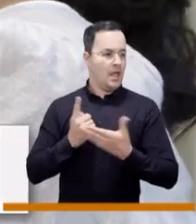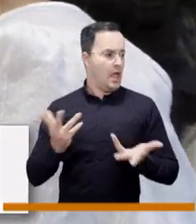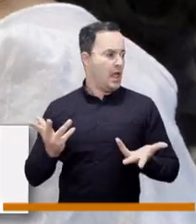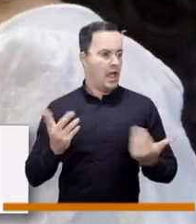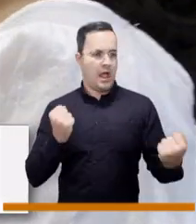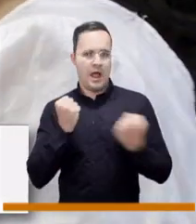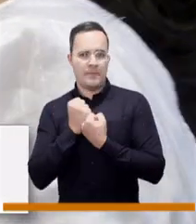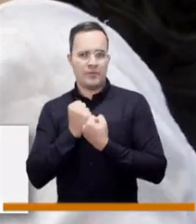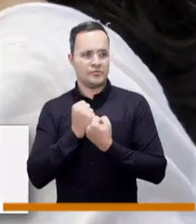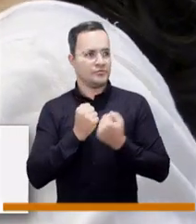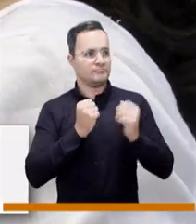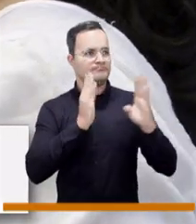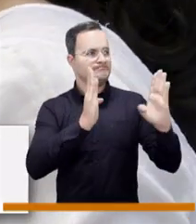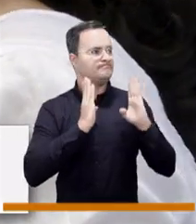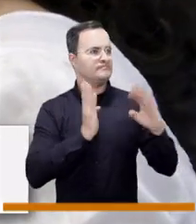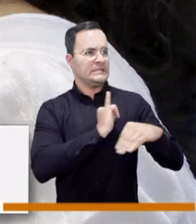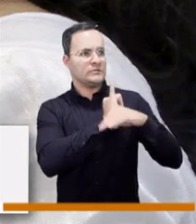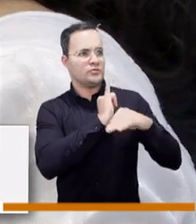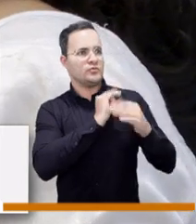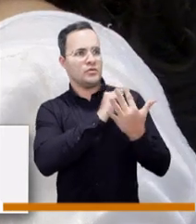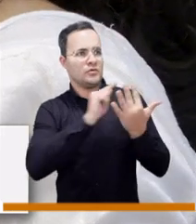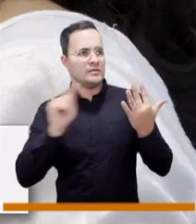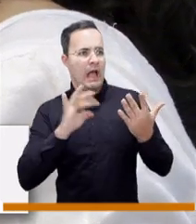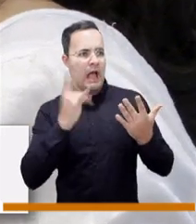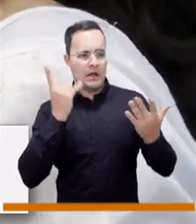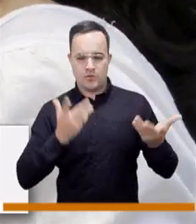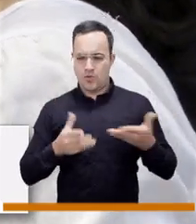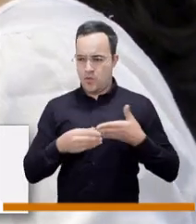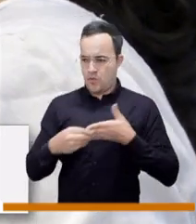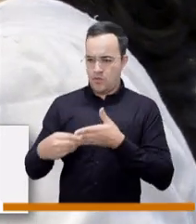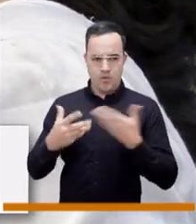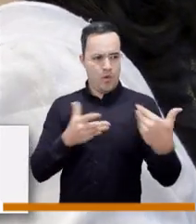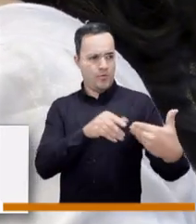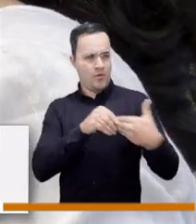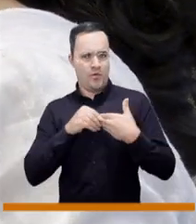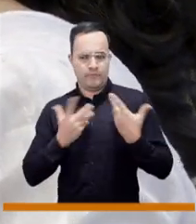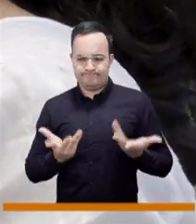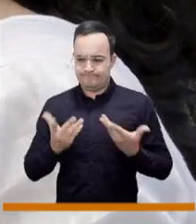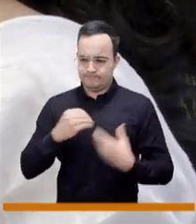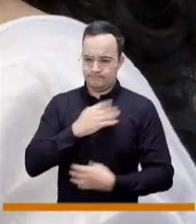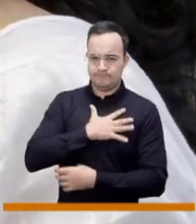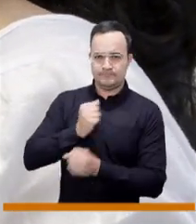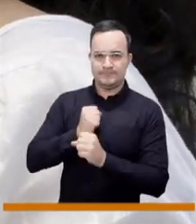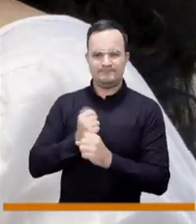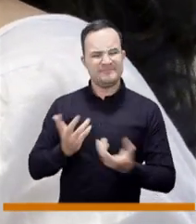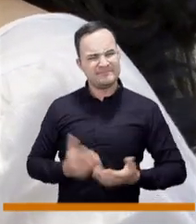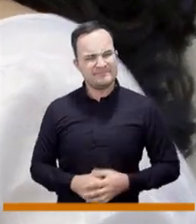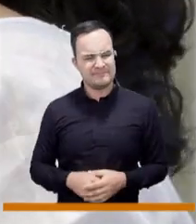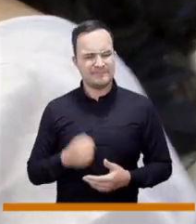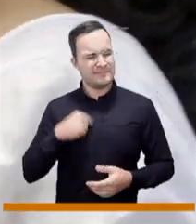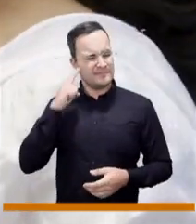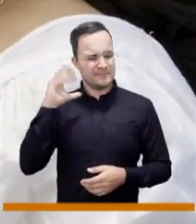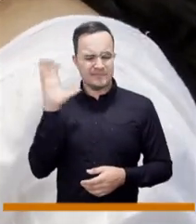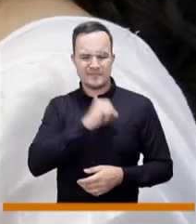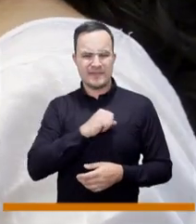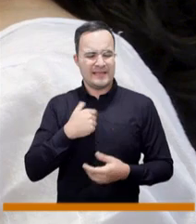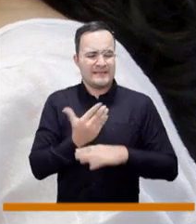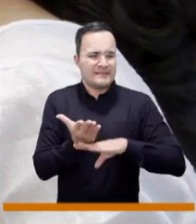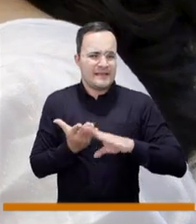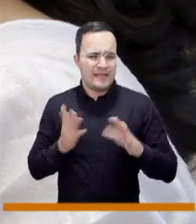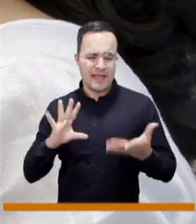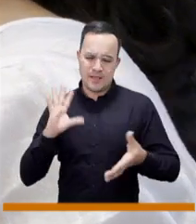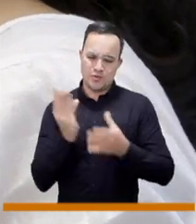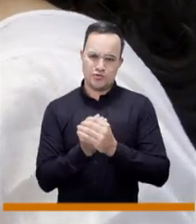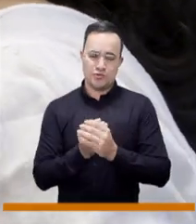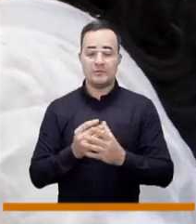institucional para crear como un apoyo con con el empleo de estas personas cierto Entonces qué queremos nosotros que haya también